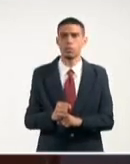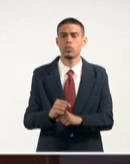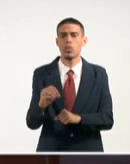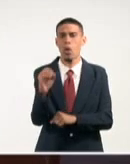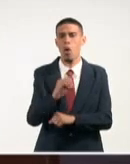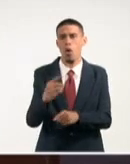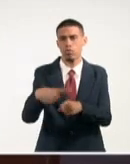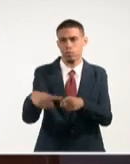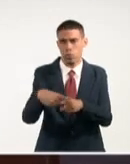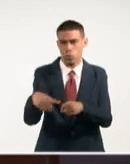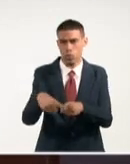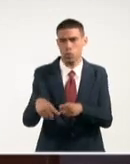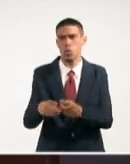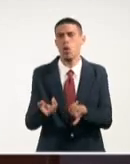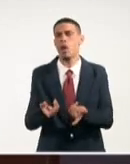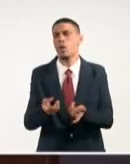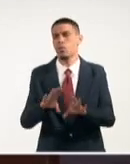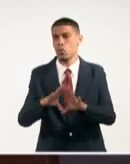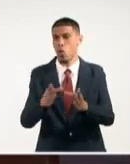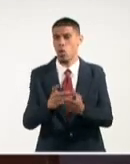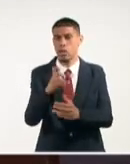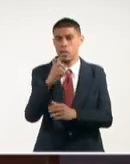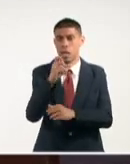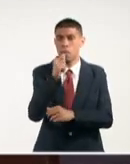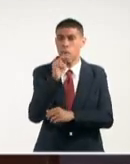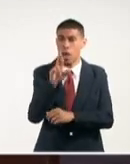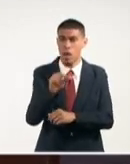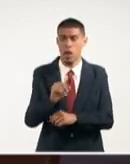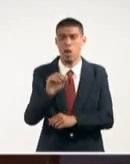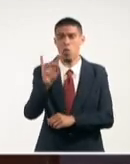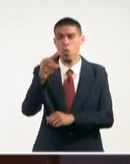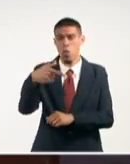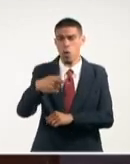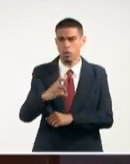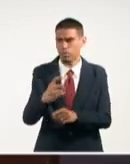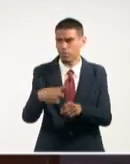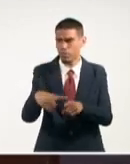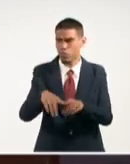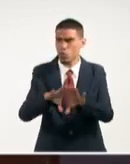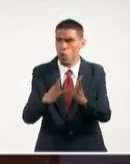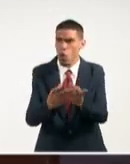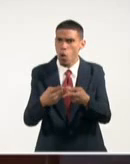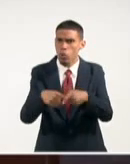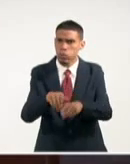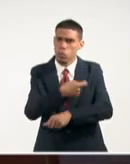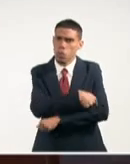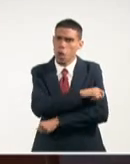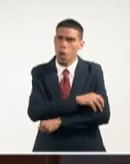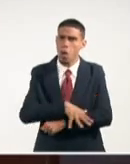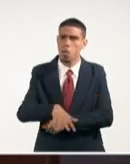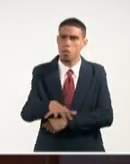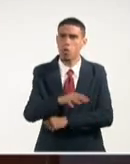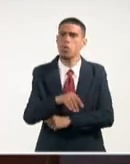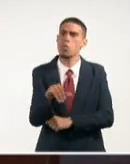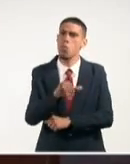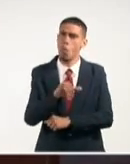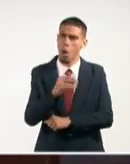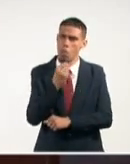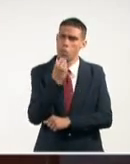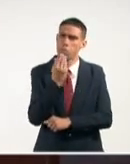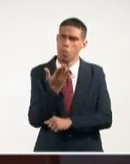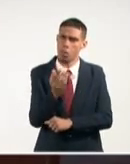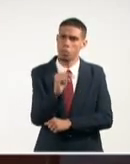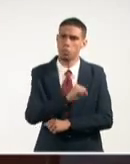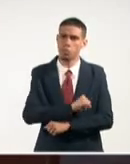masas y todo nuestro pueblo como parte de este, los combatientes de